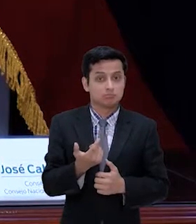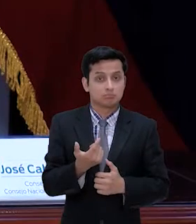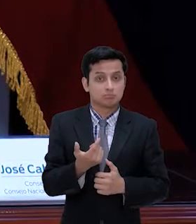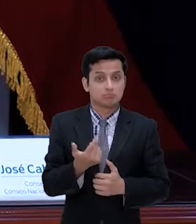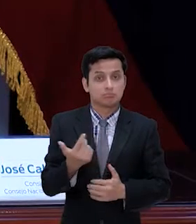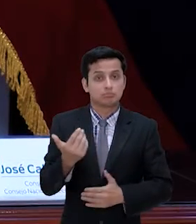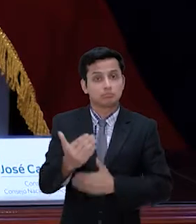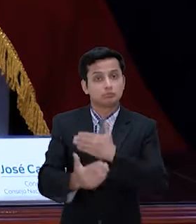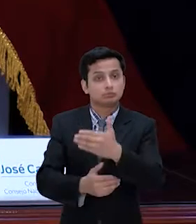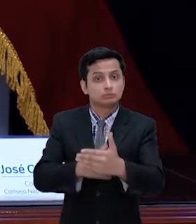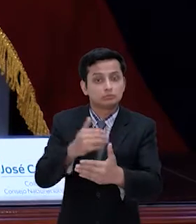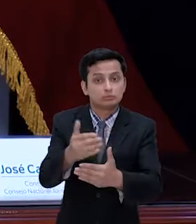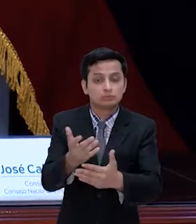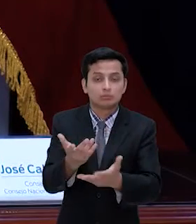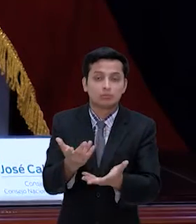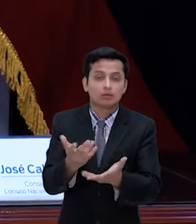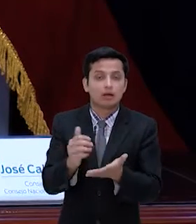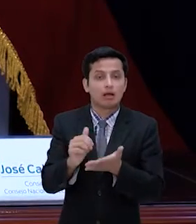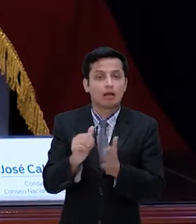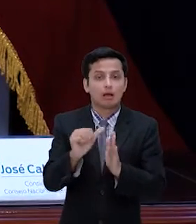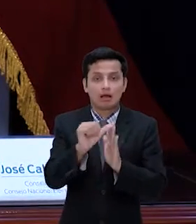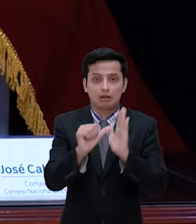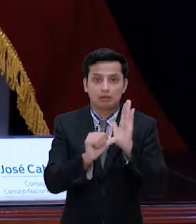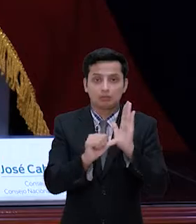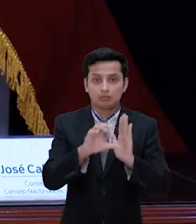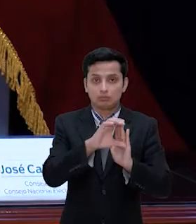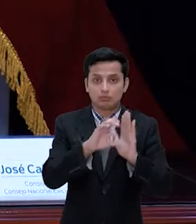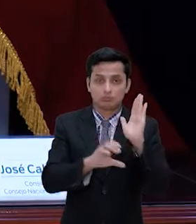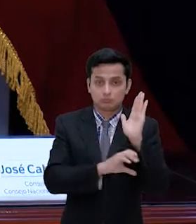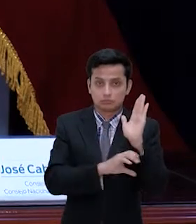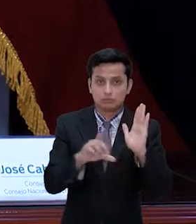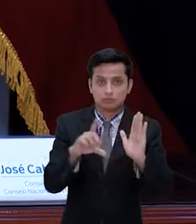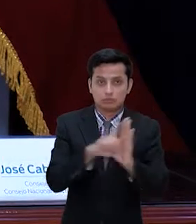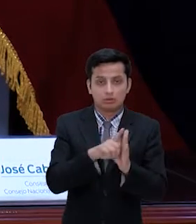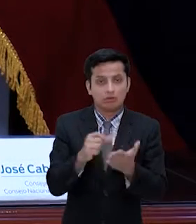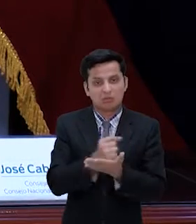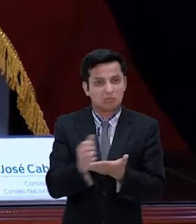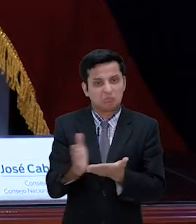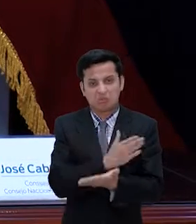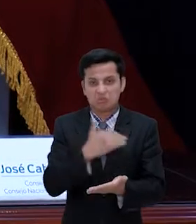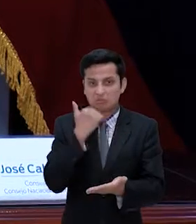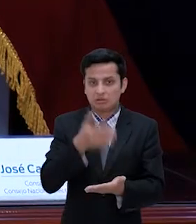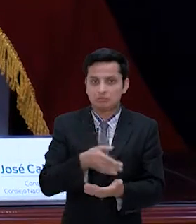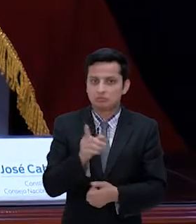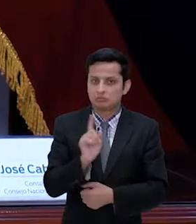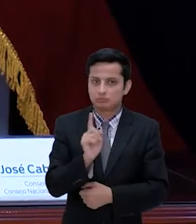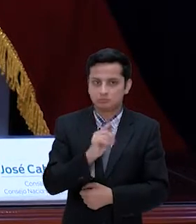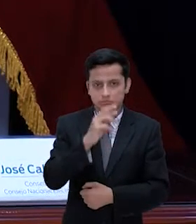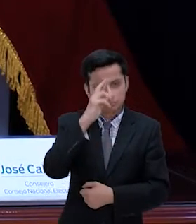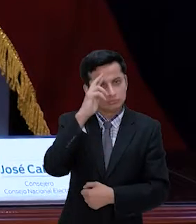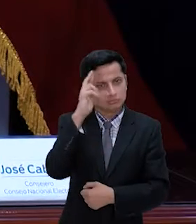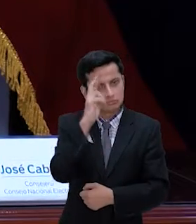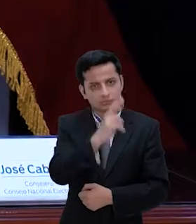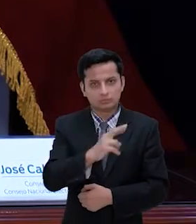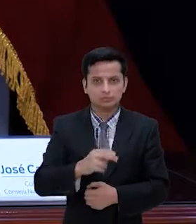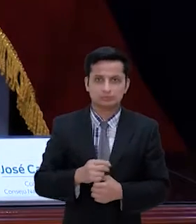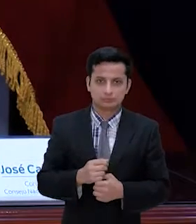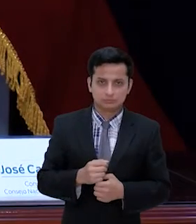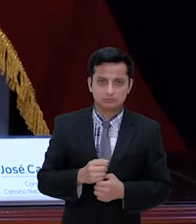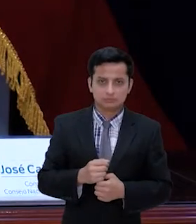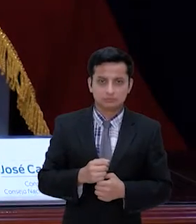No podemos saltarnos ningún artículo de nuestra Constitución, de nuestra ley. Tenemos que